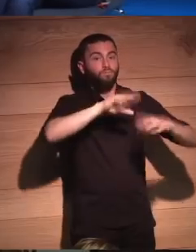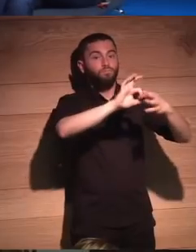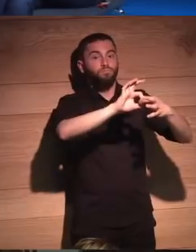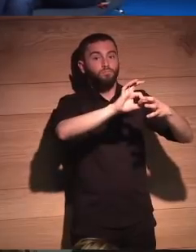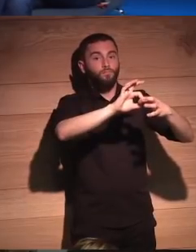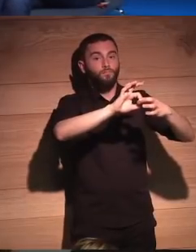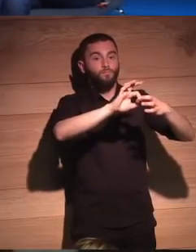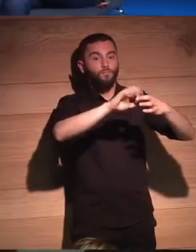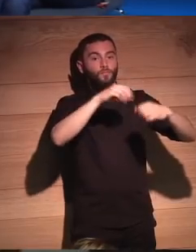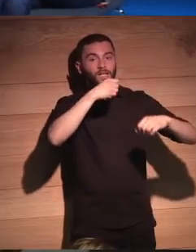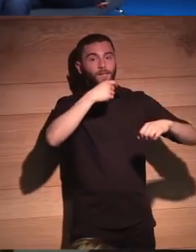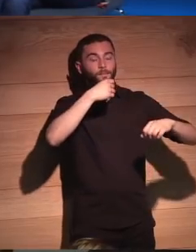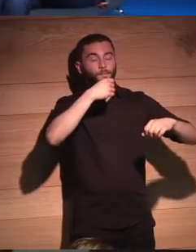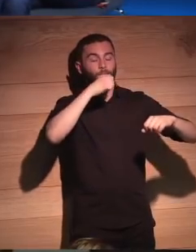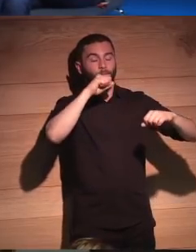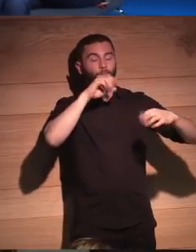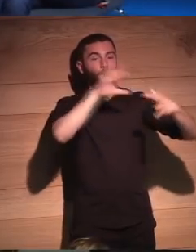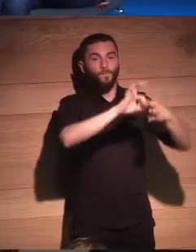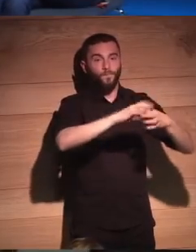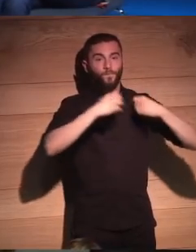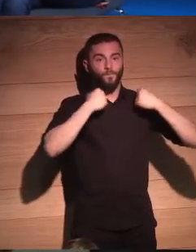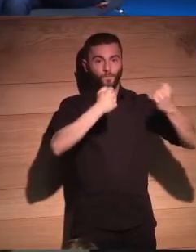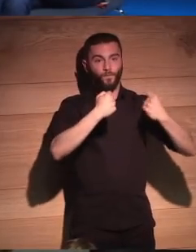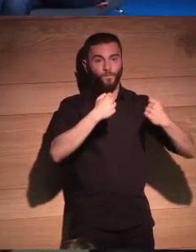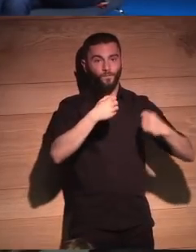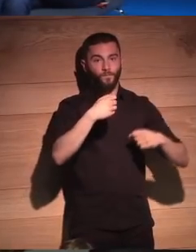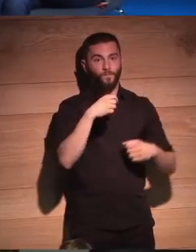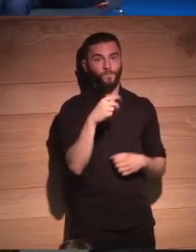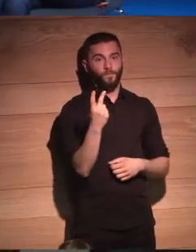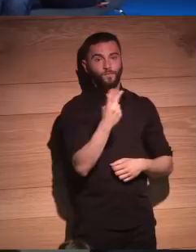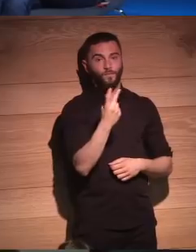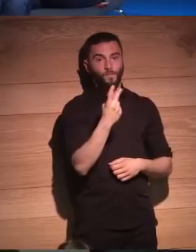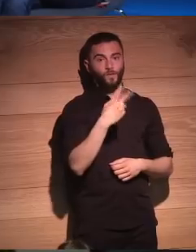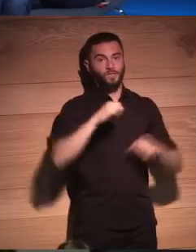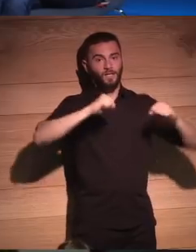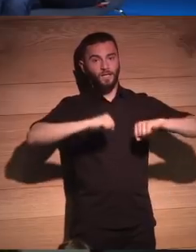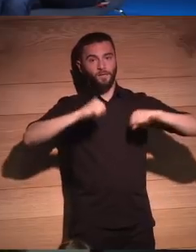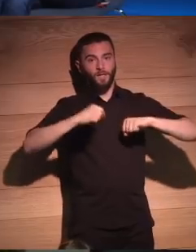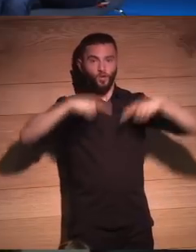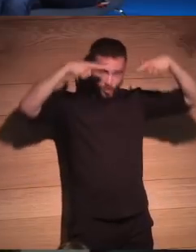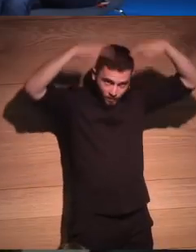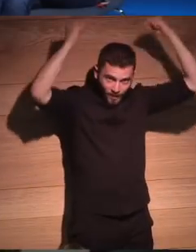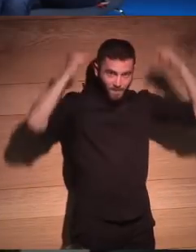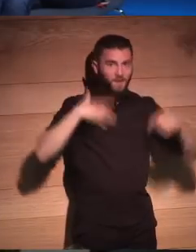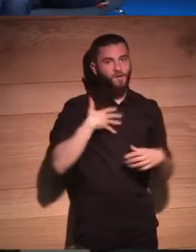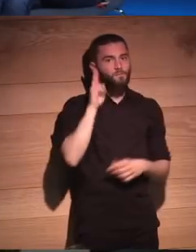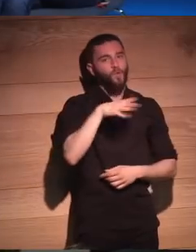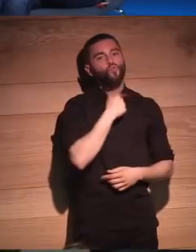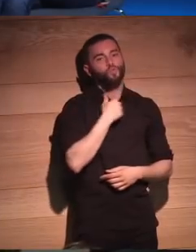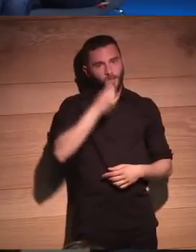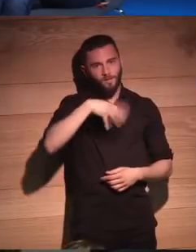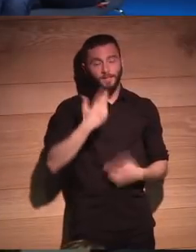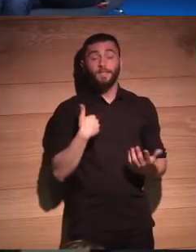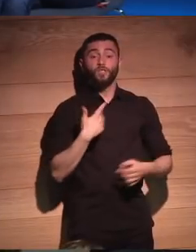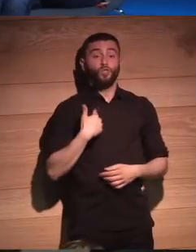ese Dark Knight de Miller con Gregory Peck mayor haciendo de Batman, ¿no? Hubiera sido Y maravilloso. luego yo, que soy ya también de